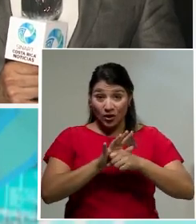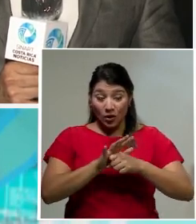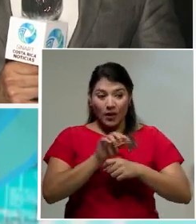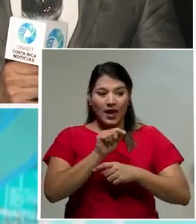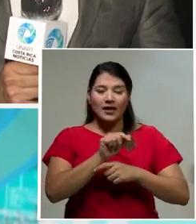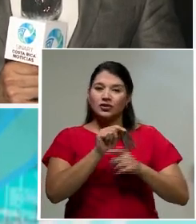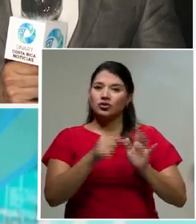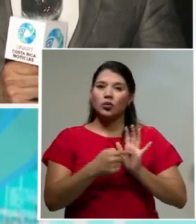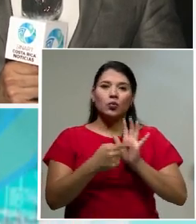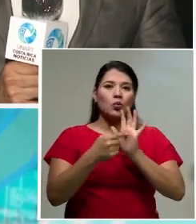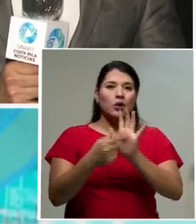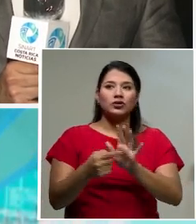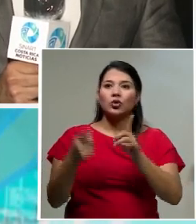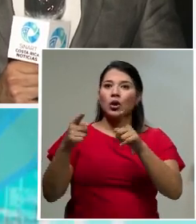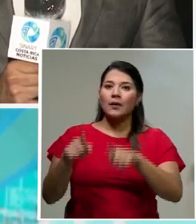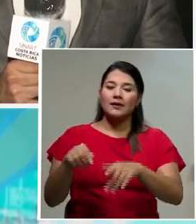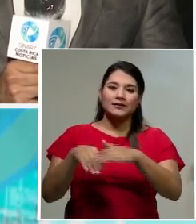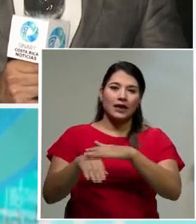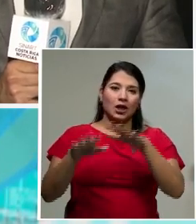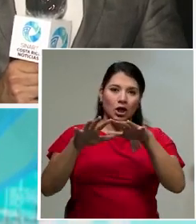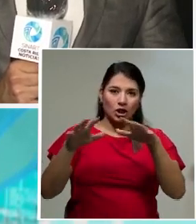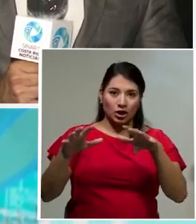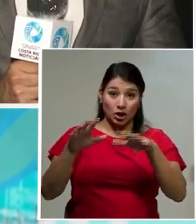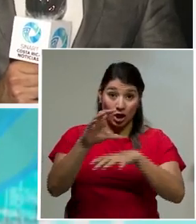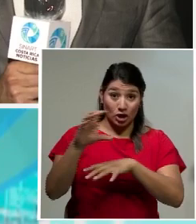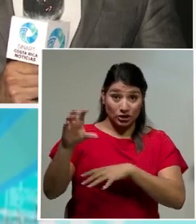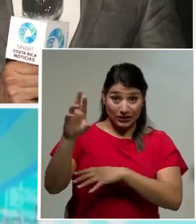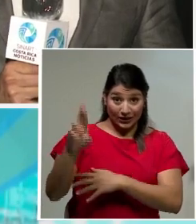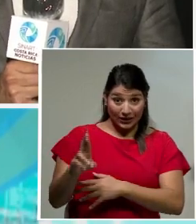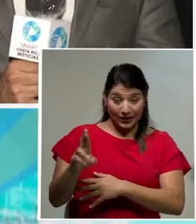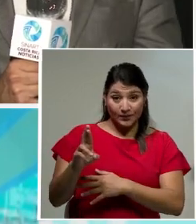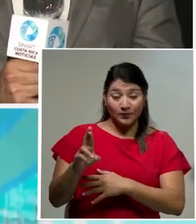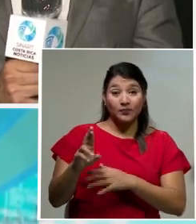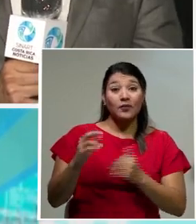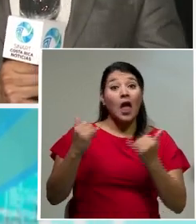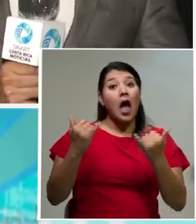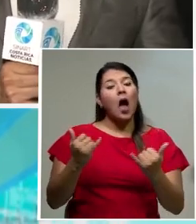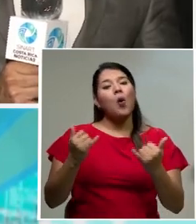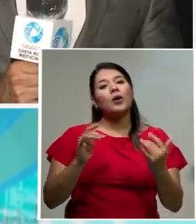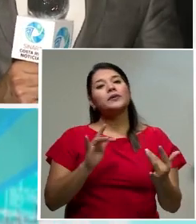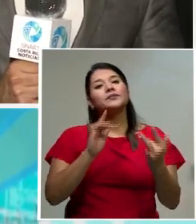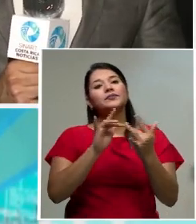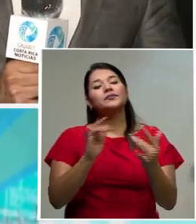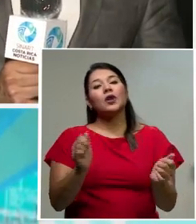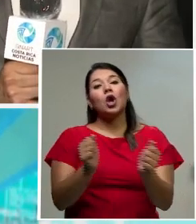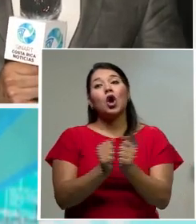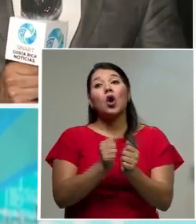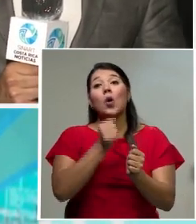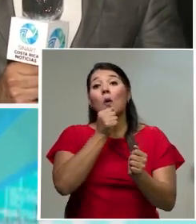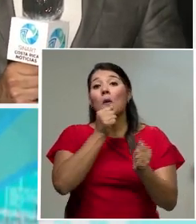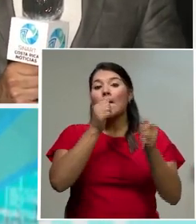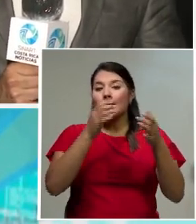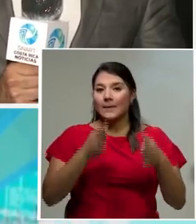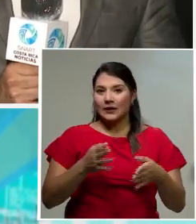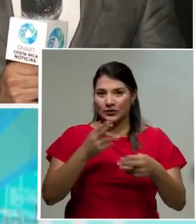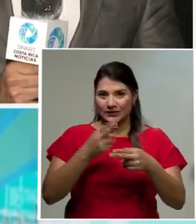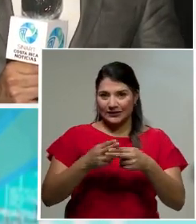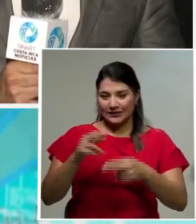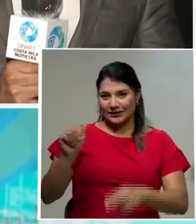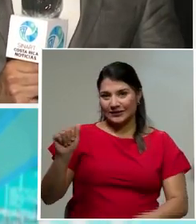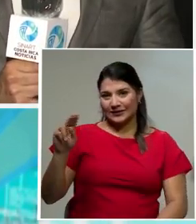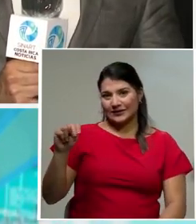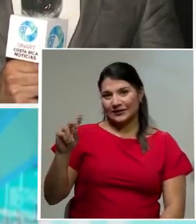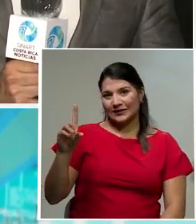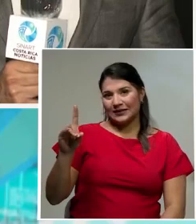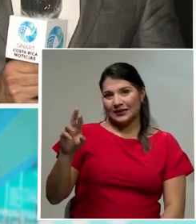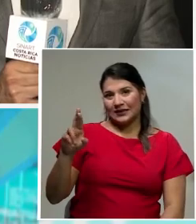lo que ocurre a nivel país. Vamos ahora a otro pase en vivo con nuestro compañero Andrés